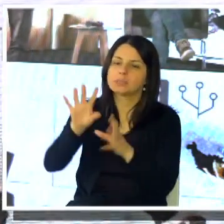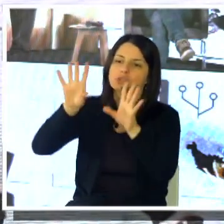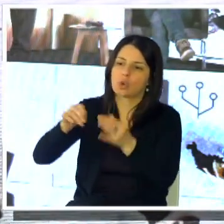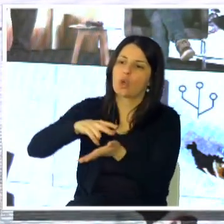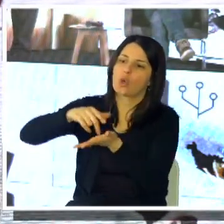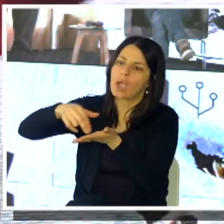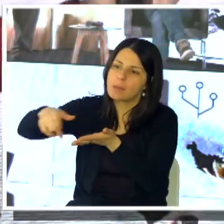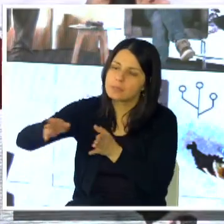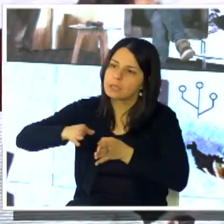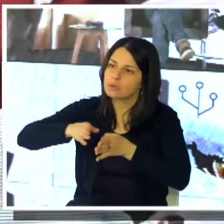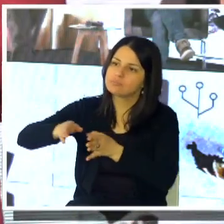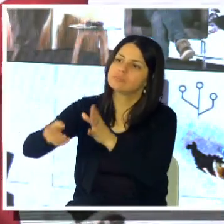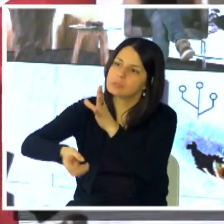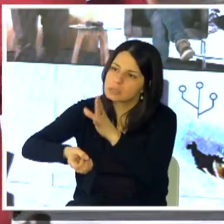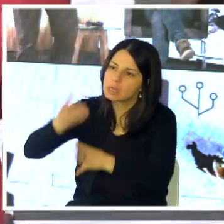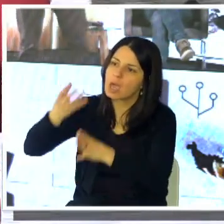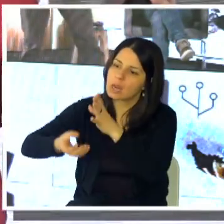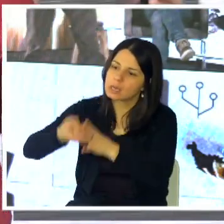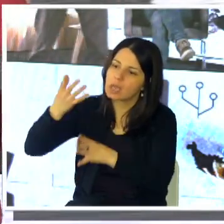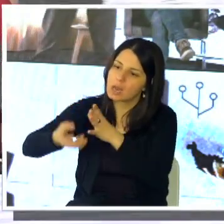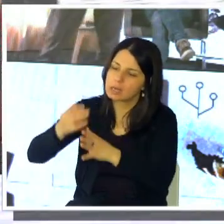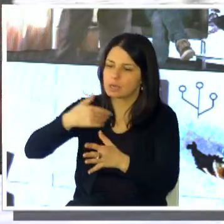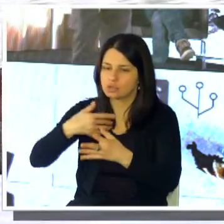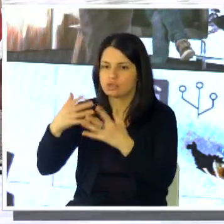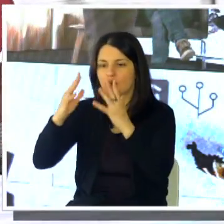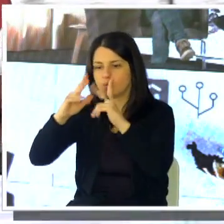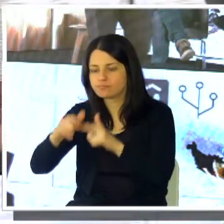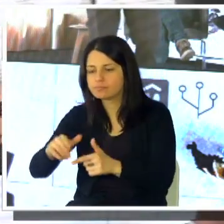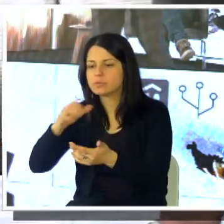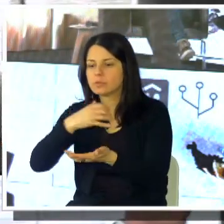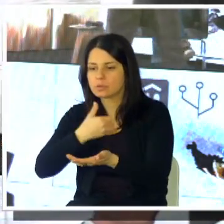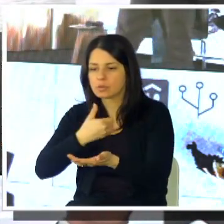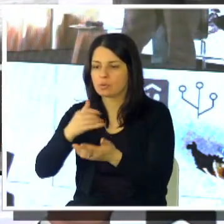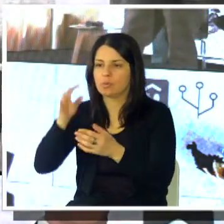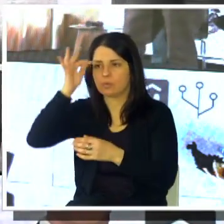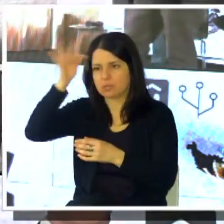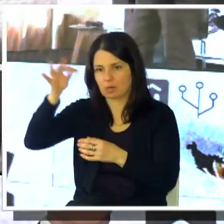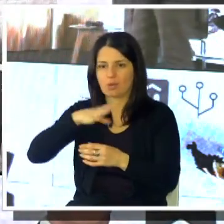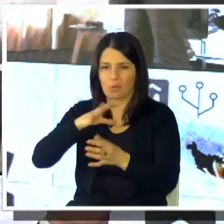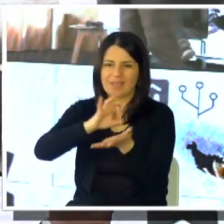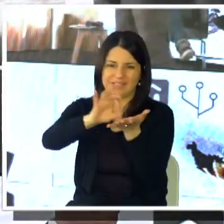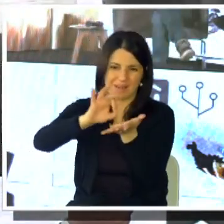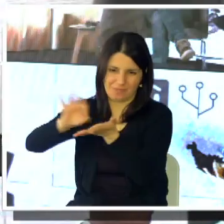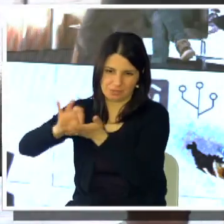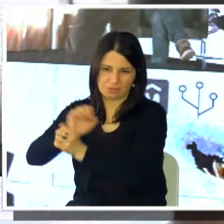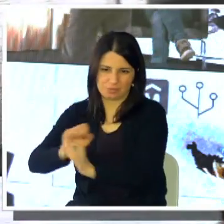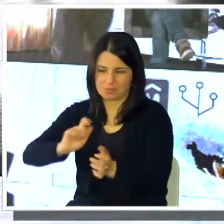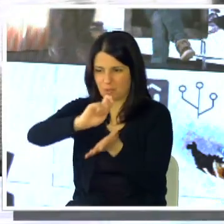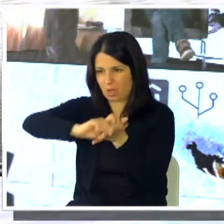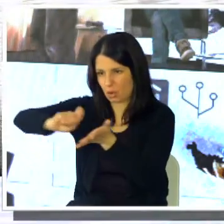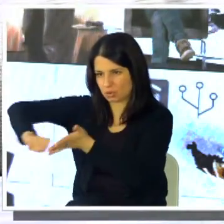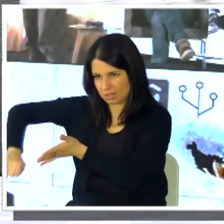camino de generar toda esta infraestructura y despliegue tecnológico, sino que puedo ir por el